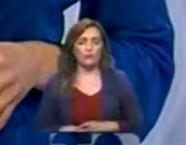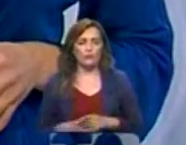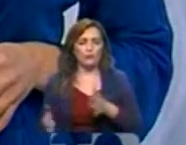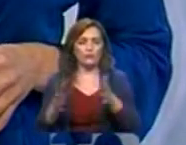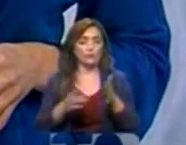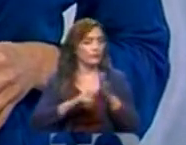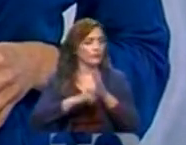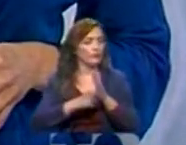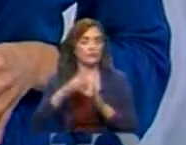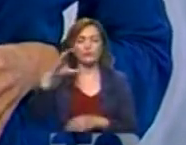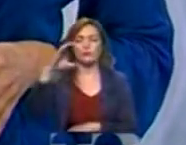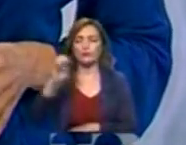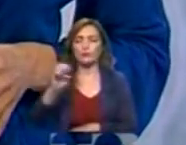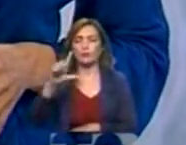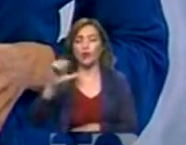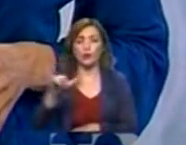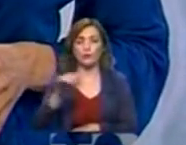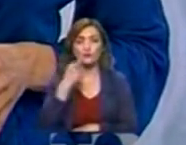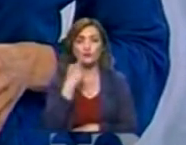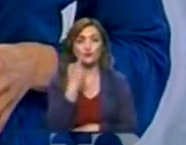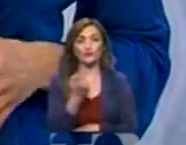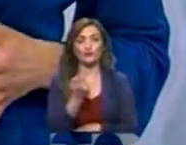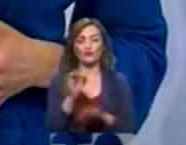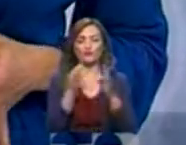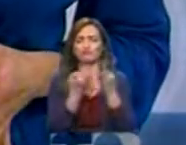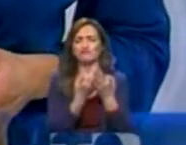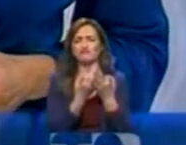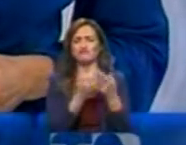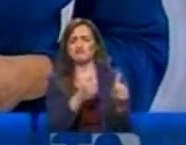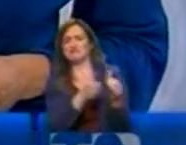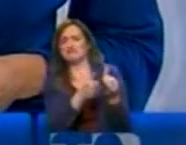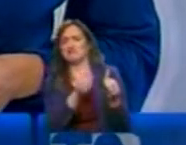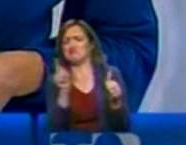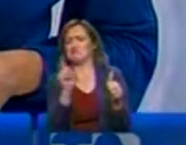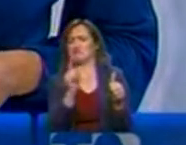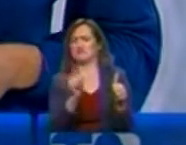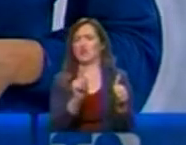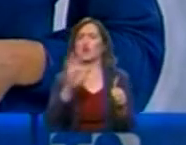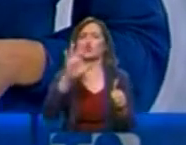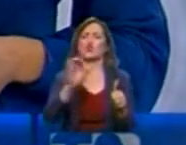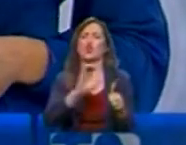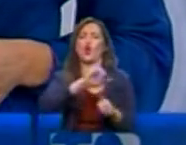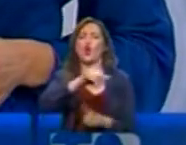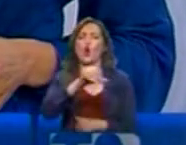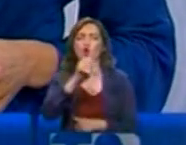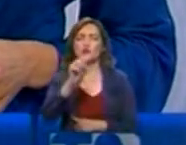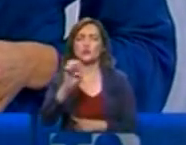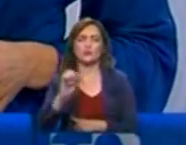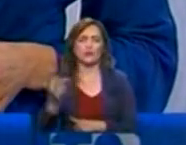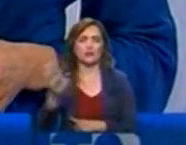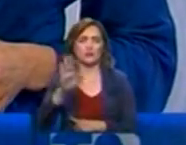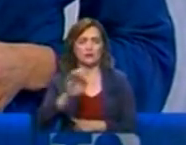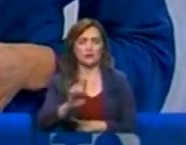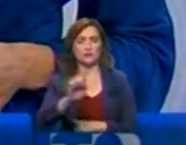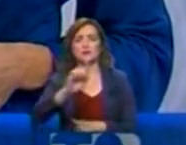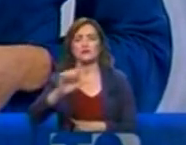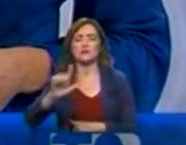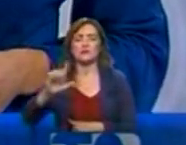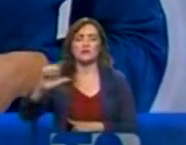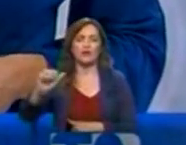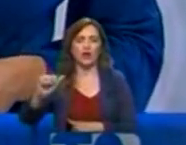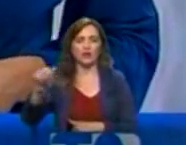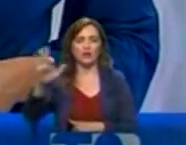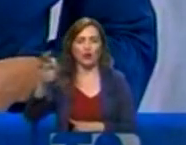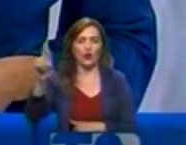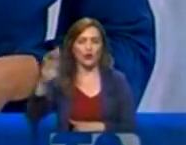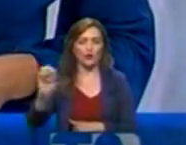El contralor Pablo Celi asegura tener un parentesco lejano con José de la Torre, ex asesor de Petroecuador, quien está detenido